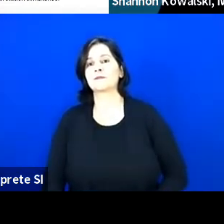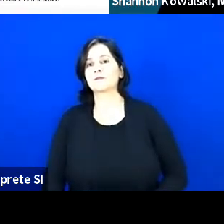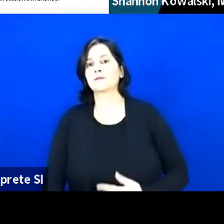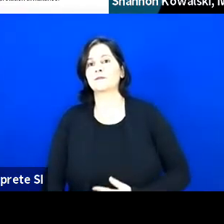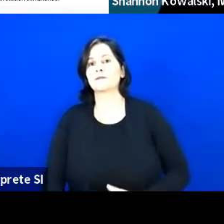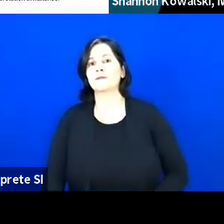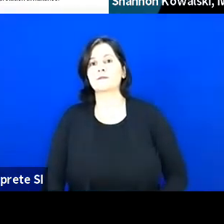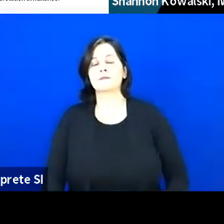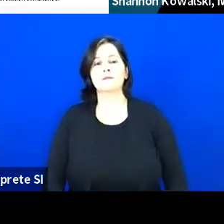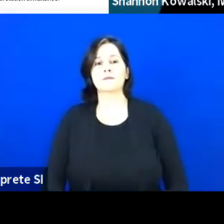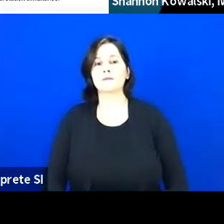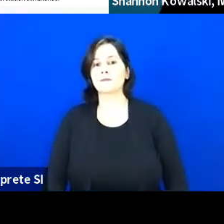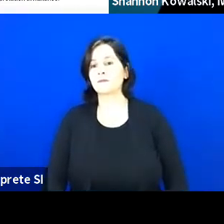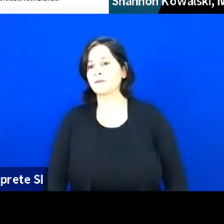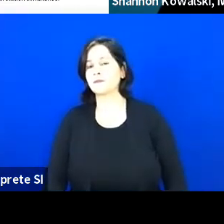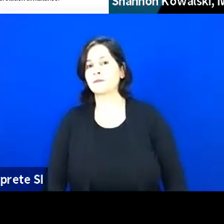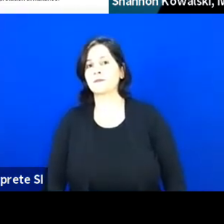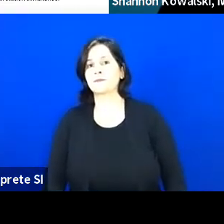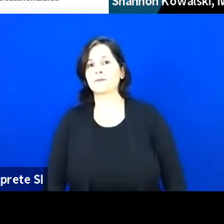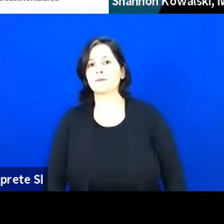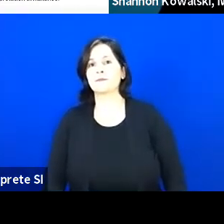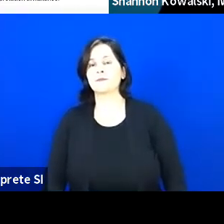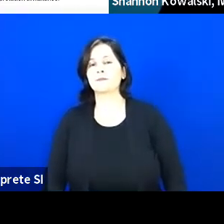apagar las cámaras ahora. Gracias.